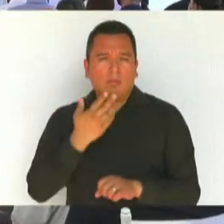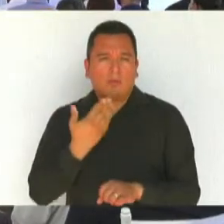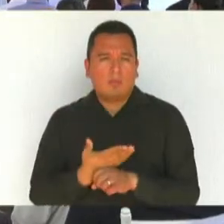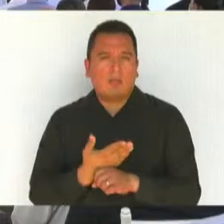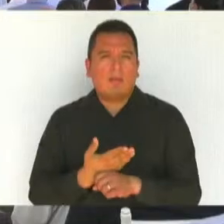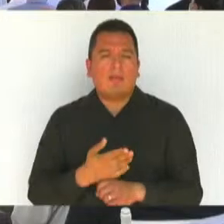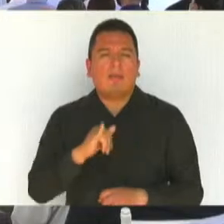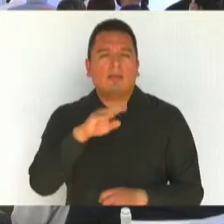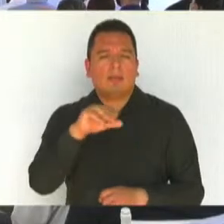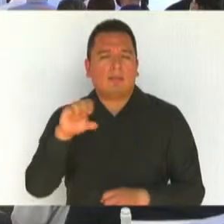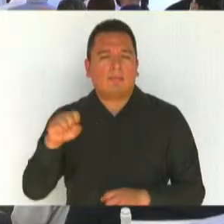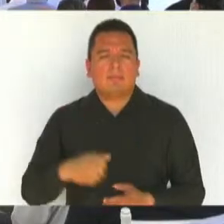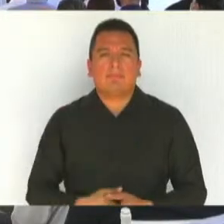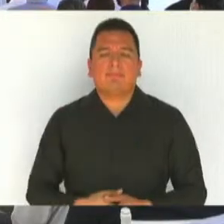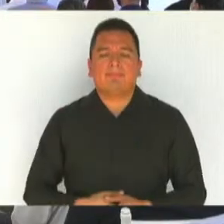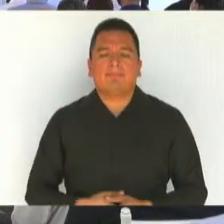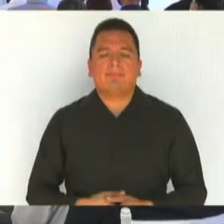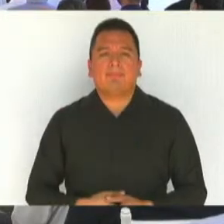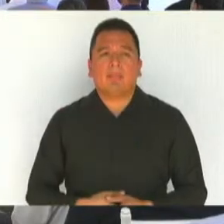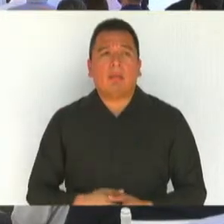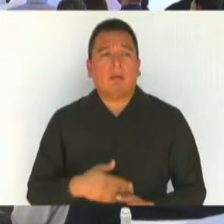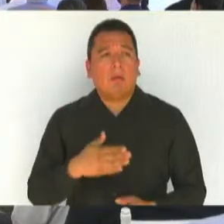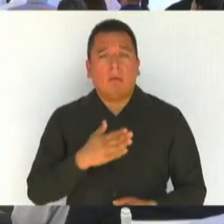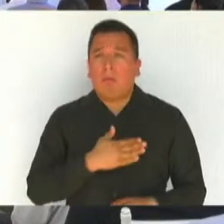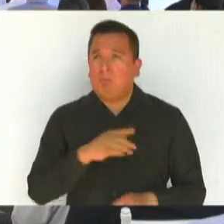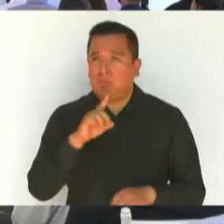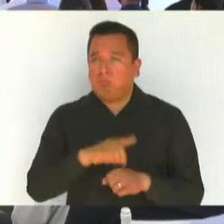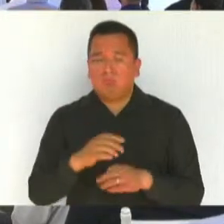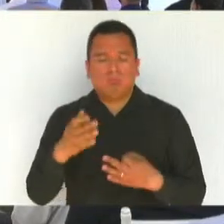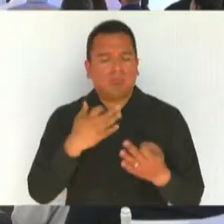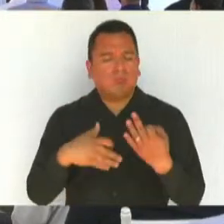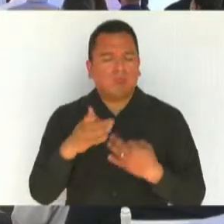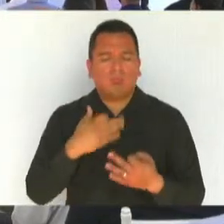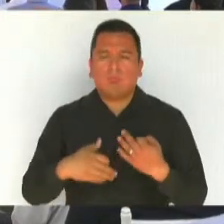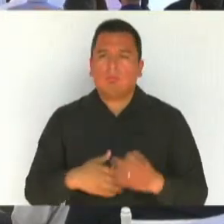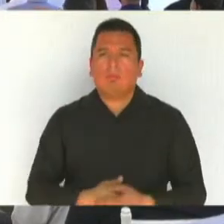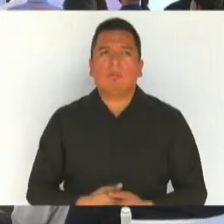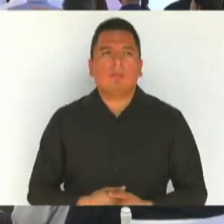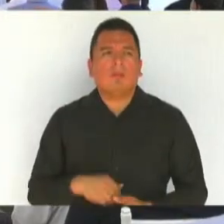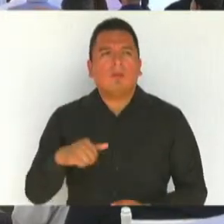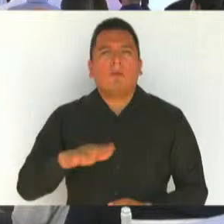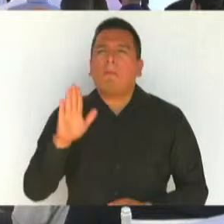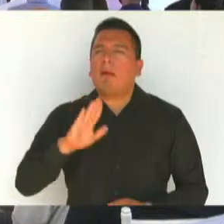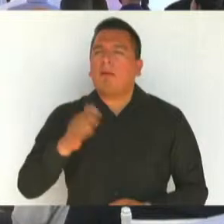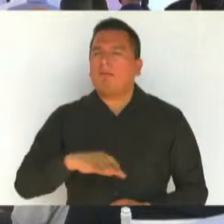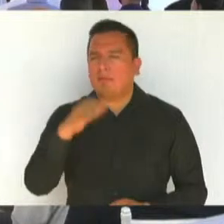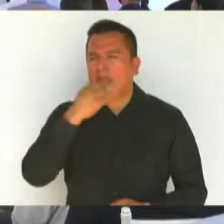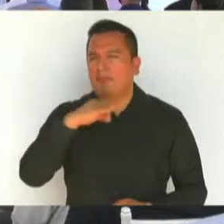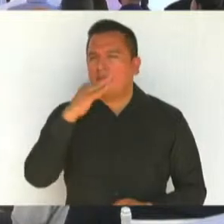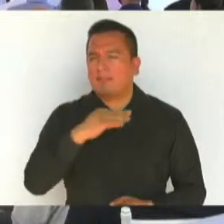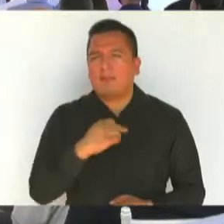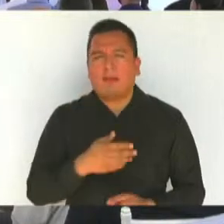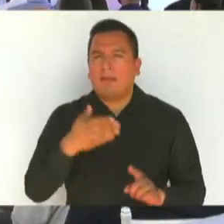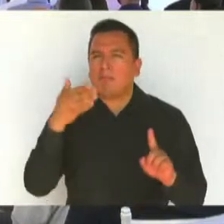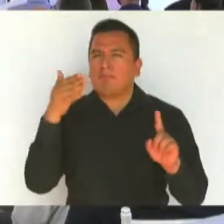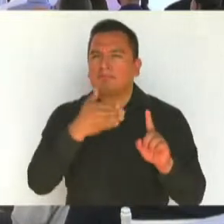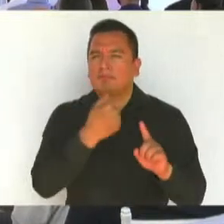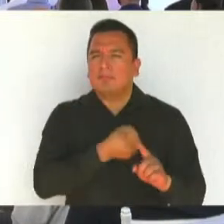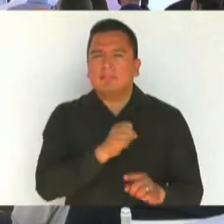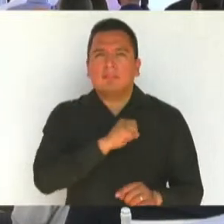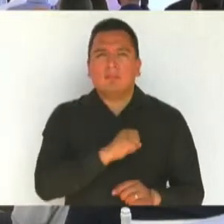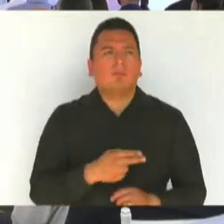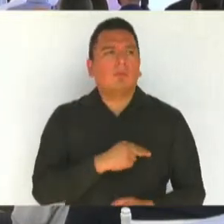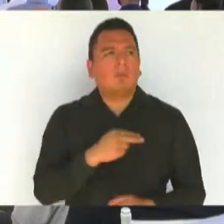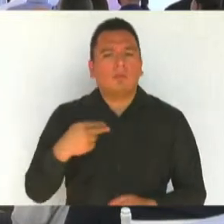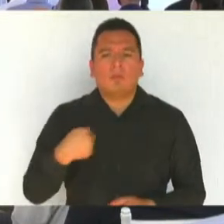Muy buenos días a todos y todas. Hoy es un día de fiesta para la salud. Hoy damos